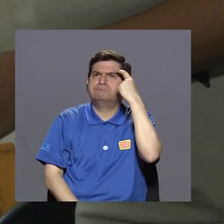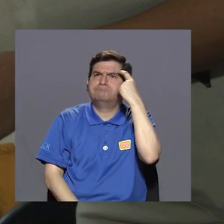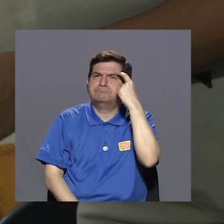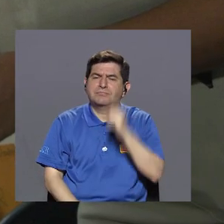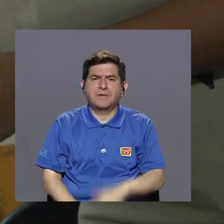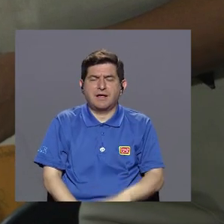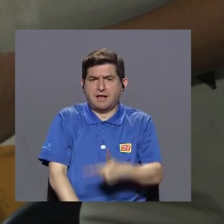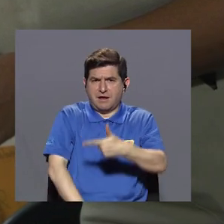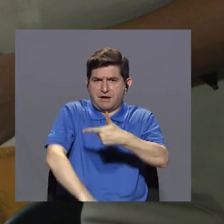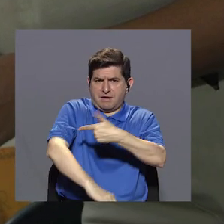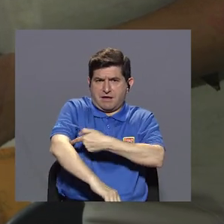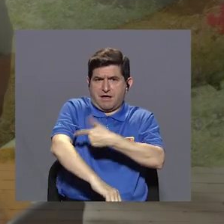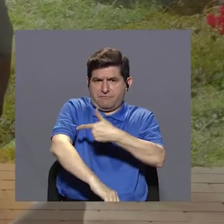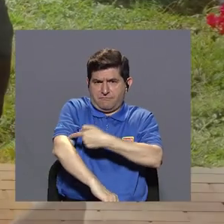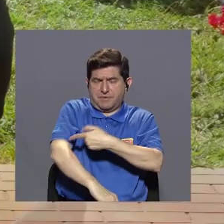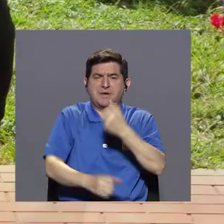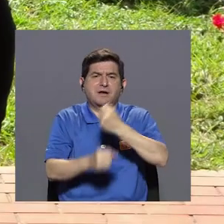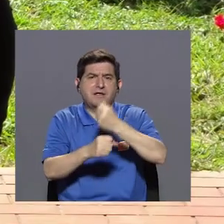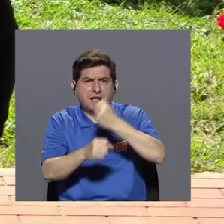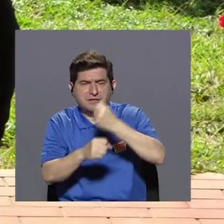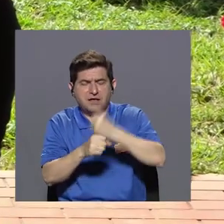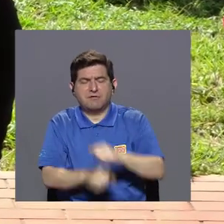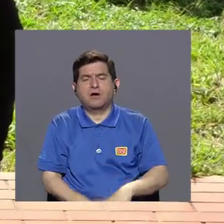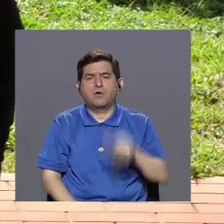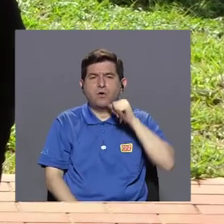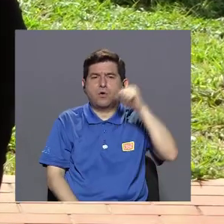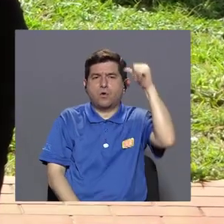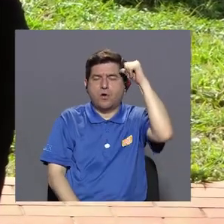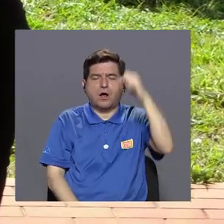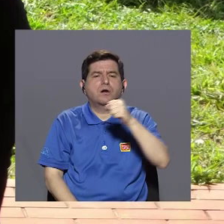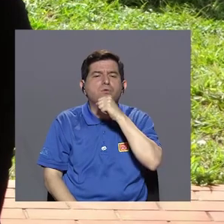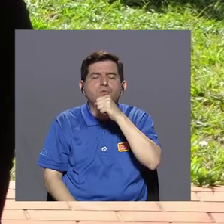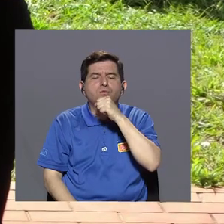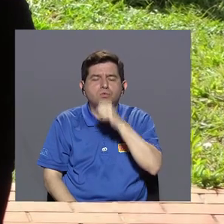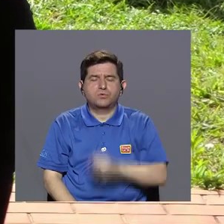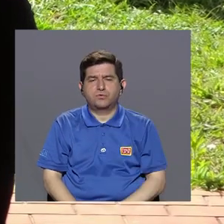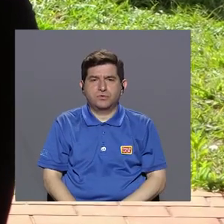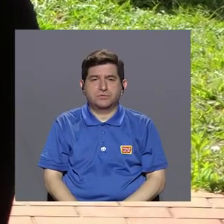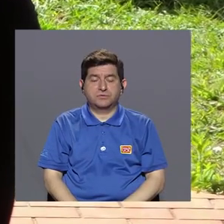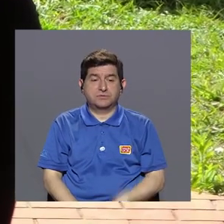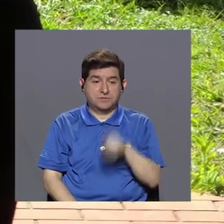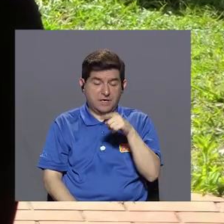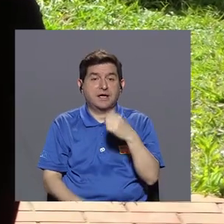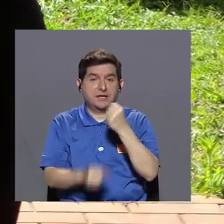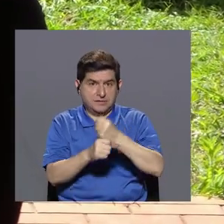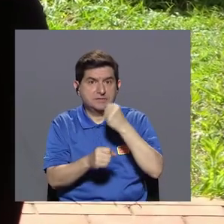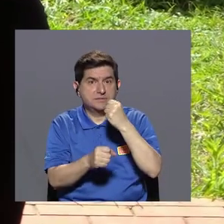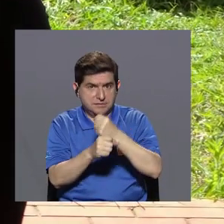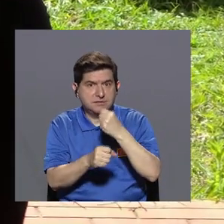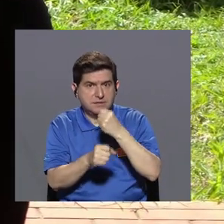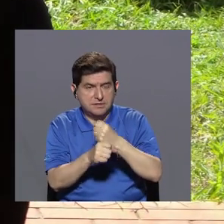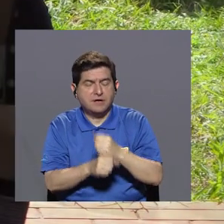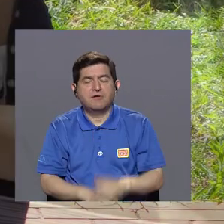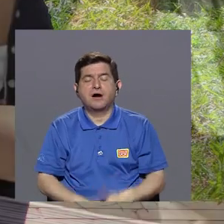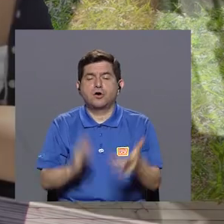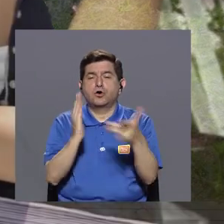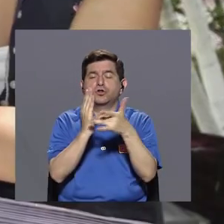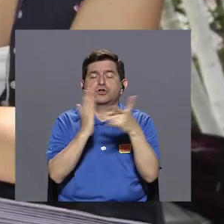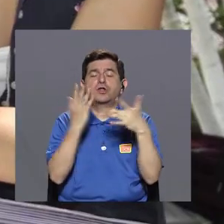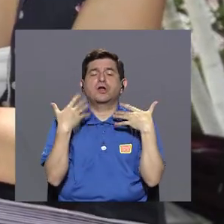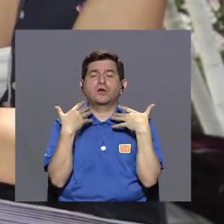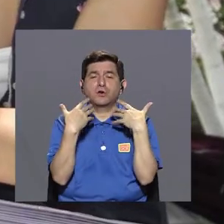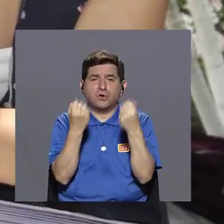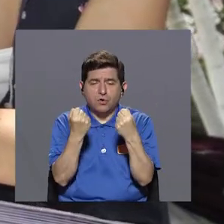de enfermería, por ejemplo, el trabajo con adultos mayores, ¿verdad? El problema del trabajo con adultos mayores, tecnologías en